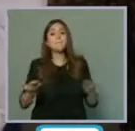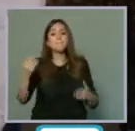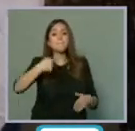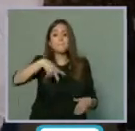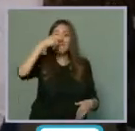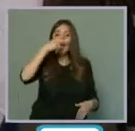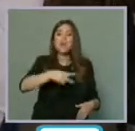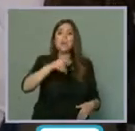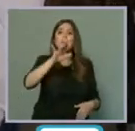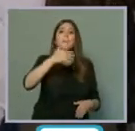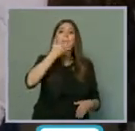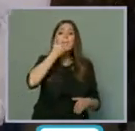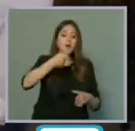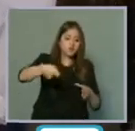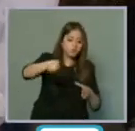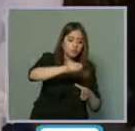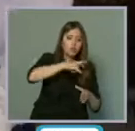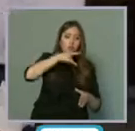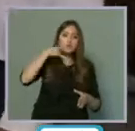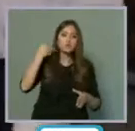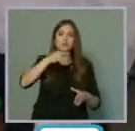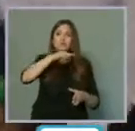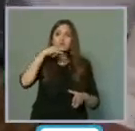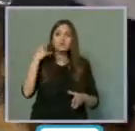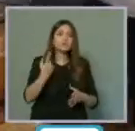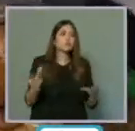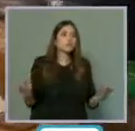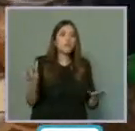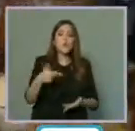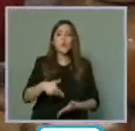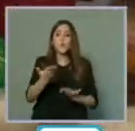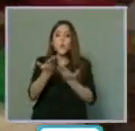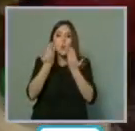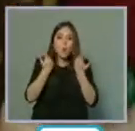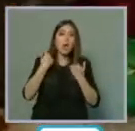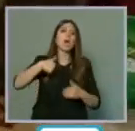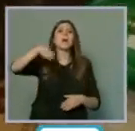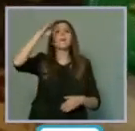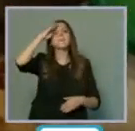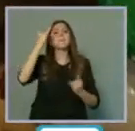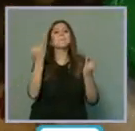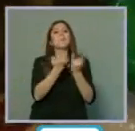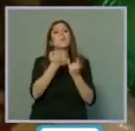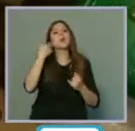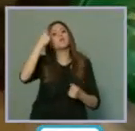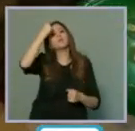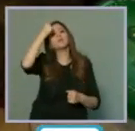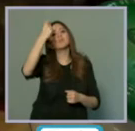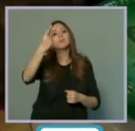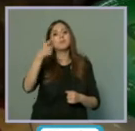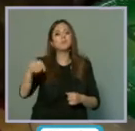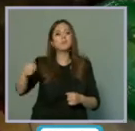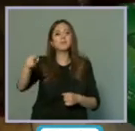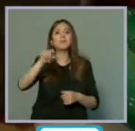me preguntan, ¿y dónde salsa? ¿Y dónde salsa? ¿Y dónde salsa? Y no tenemos, y por eso ahora tenemos. Pero sí es rusa. Sí,